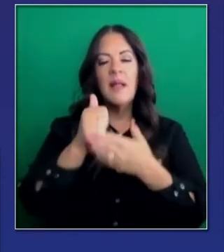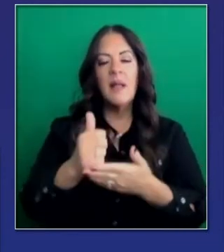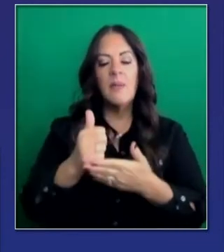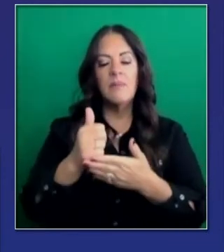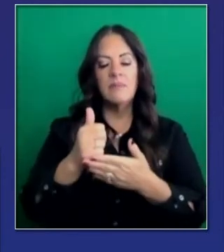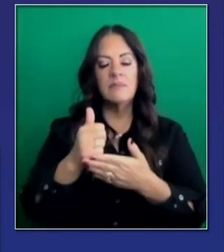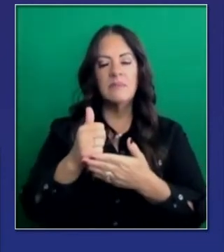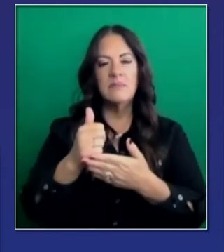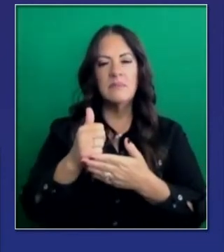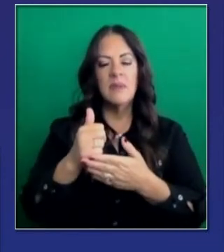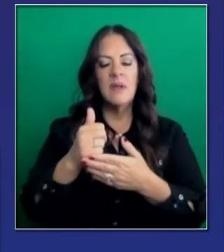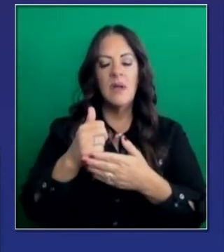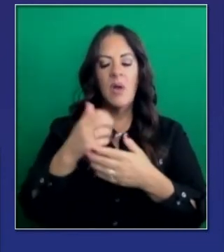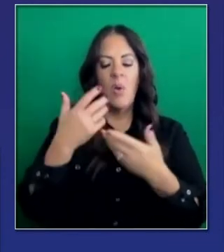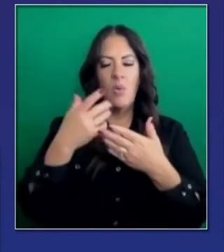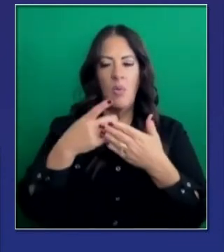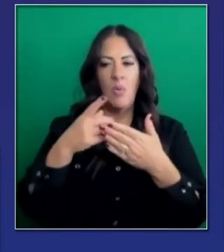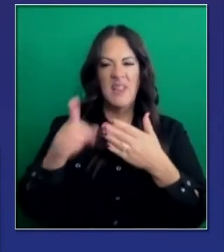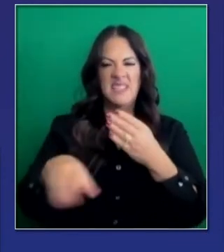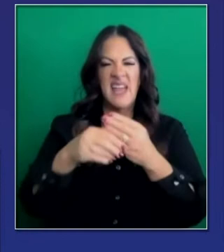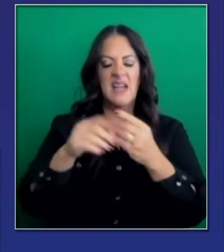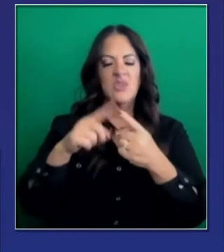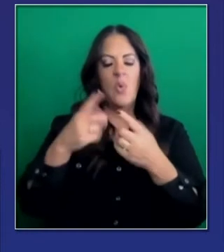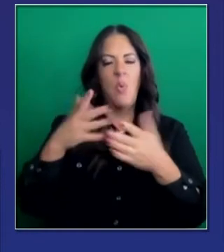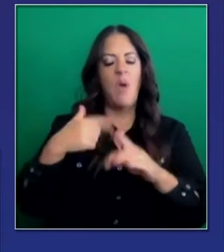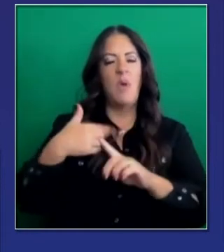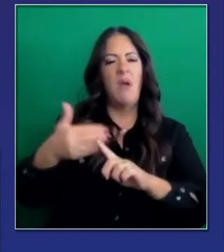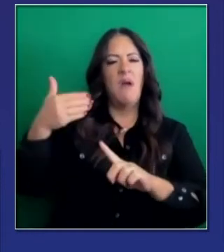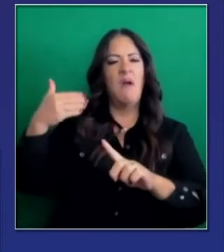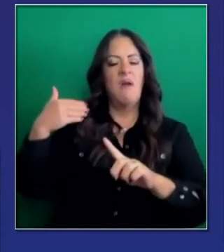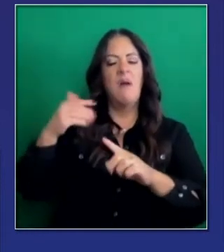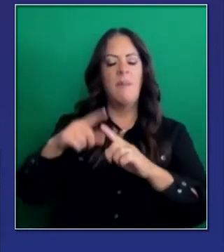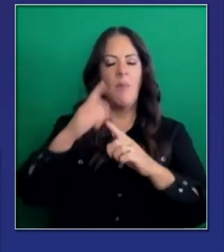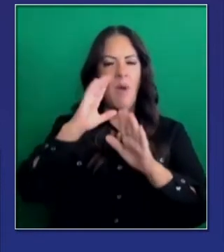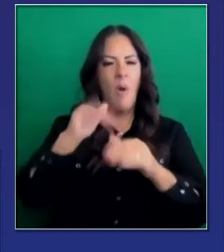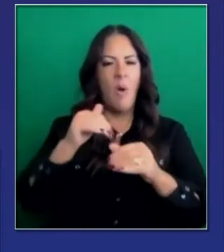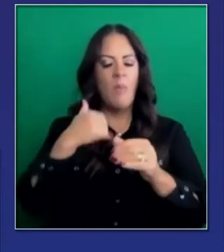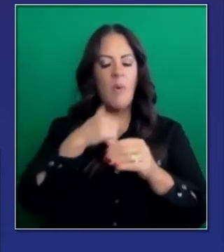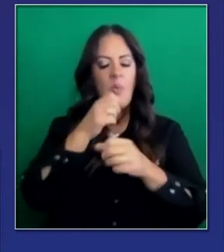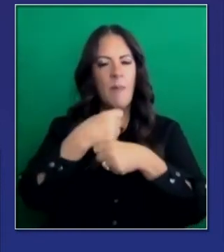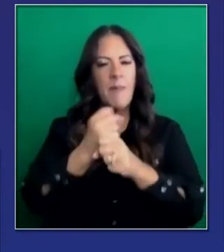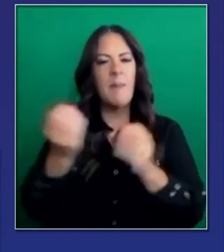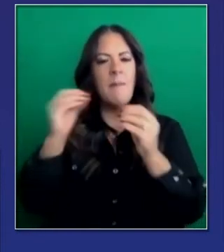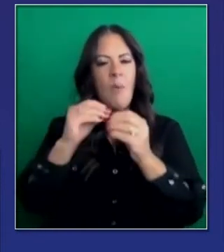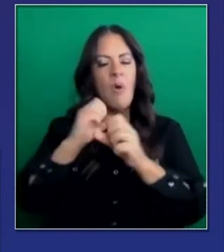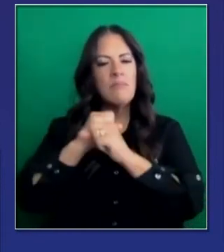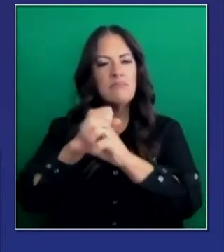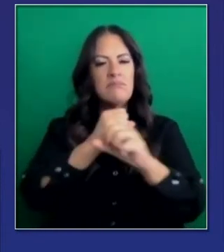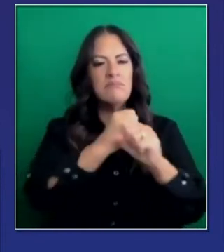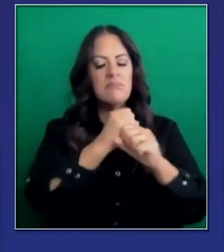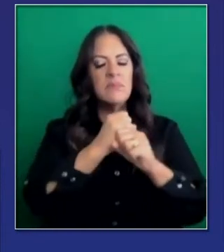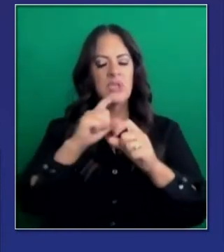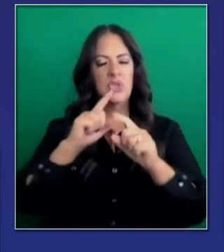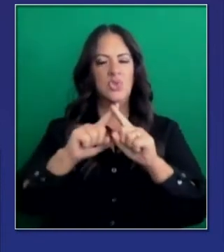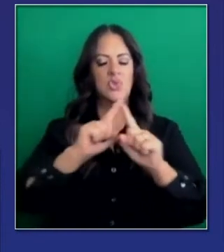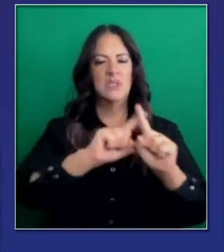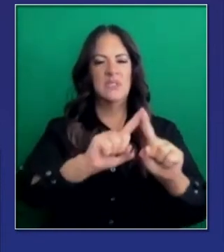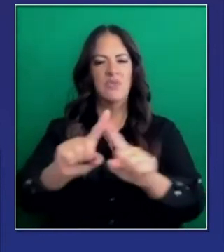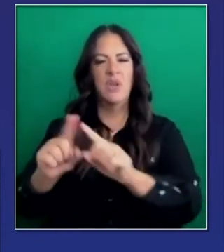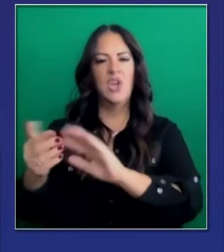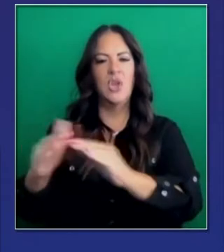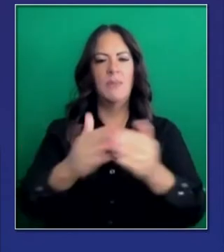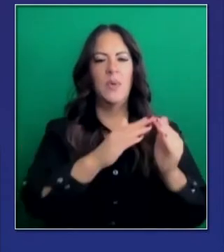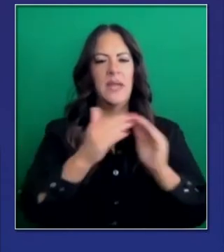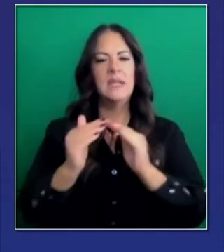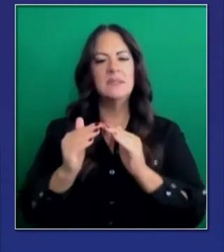hemos estado haciendo y verán mucho más esperamos invertir con el apoyo de la legislatura 40